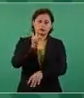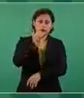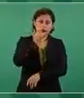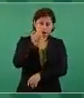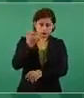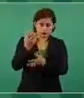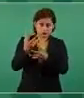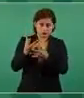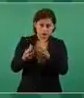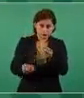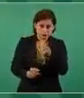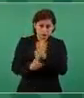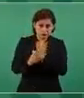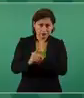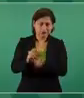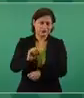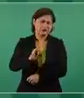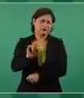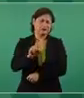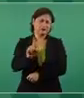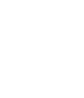los problemas sociales.